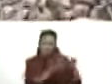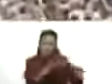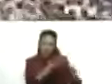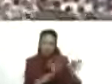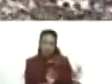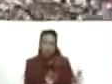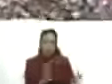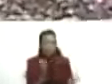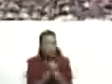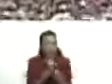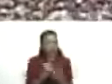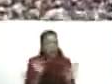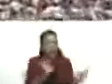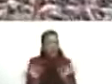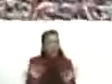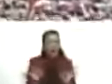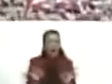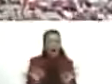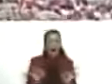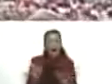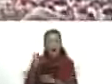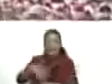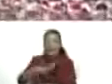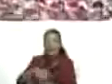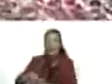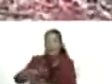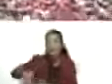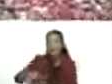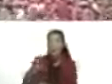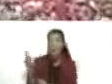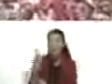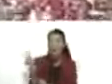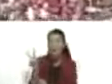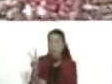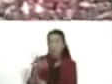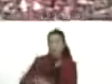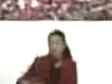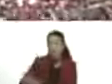Yo trabajaba en Plaza Venezuela, en la estación.